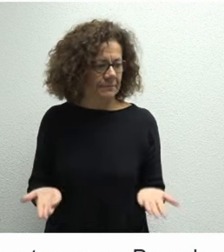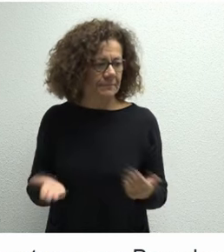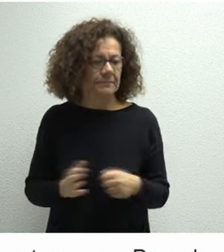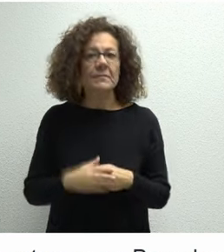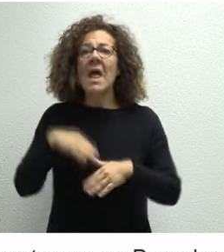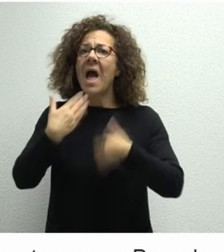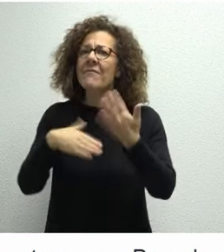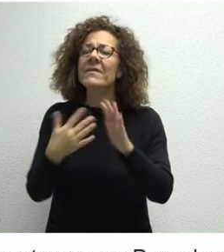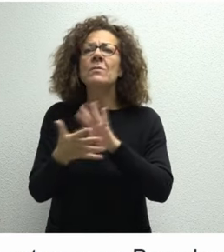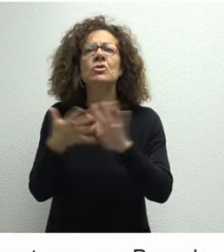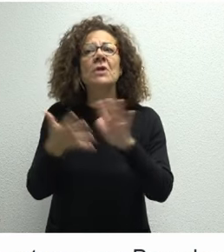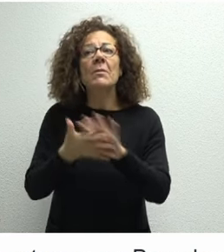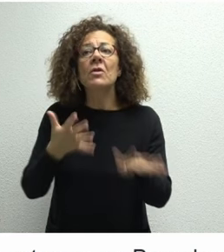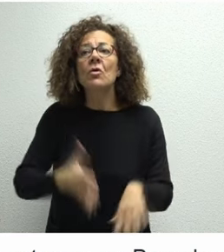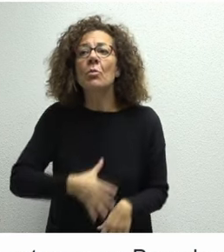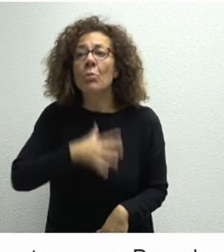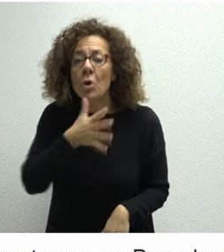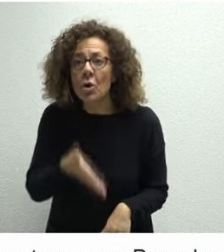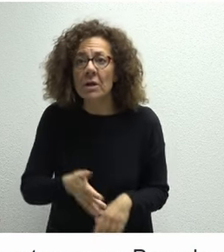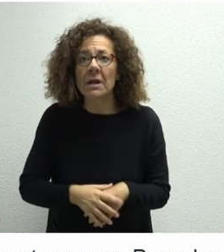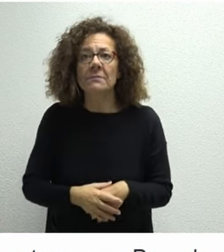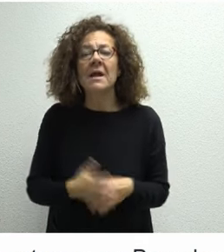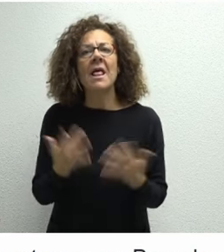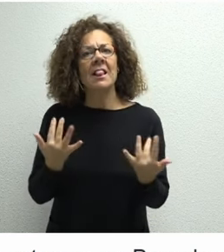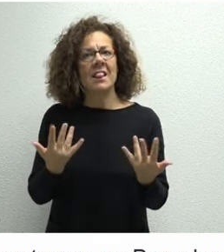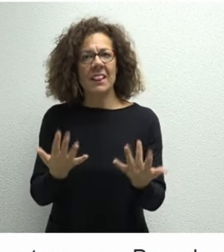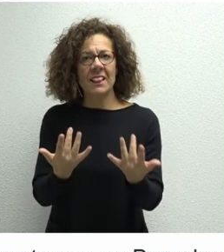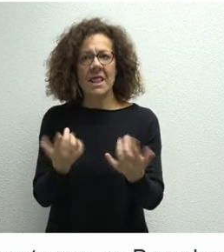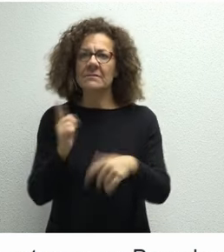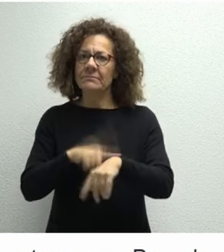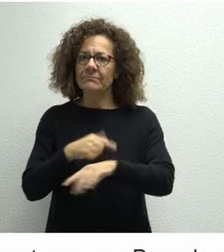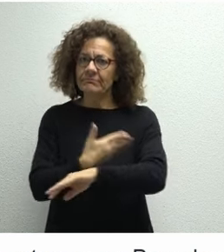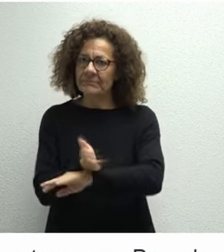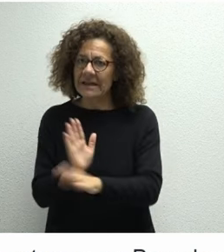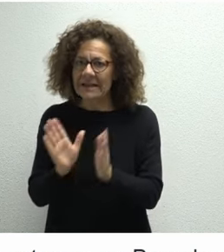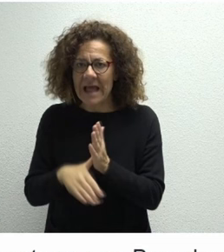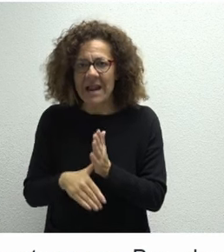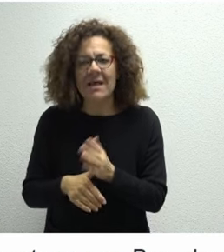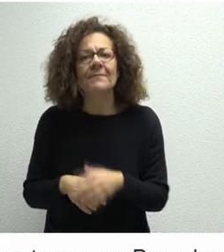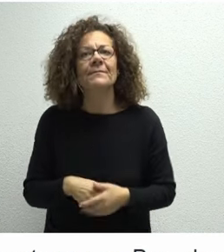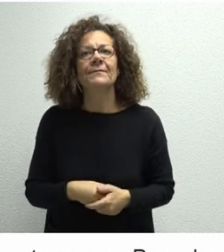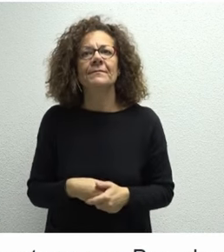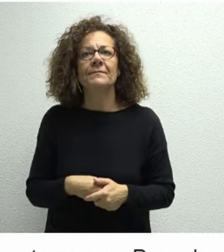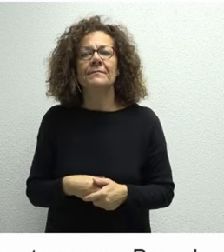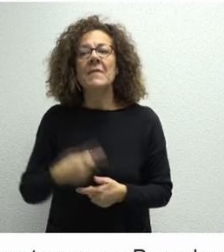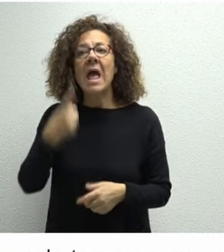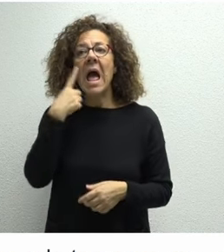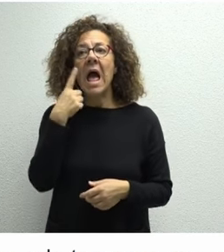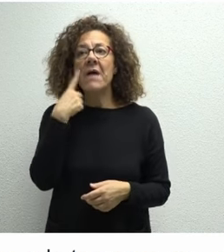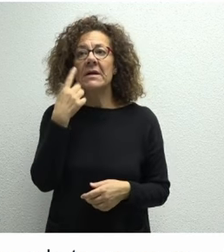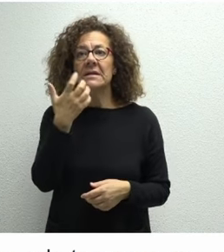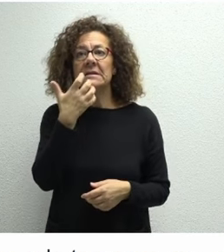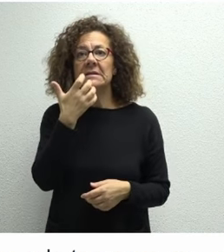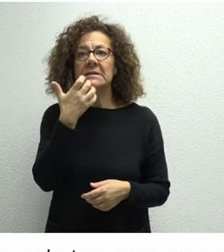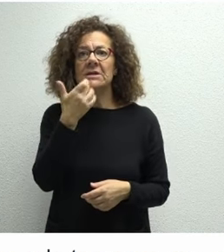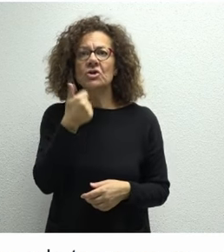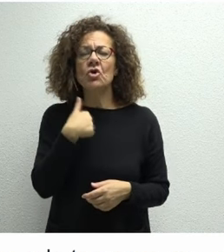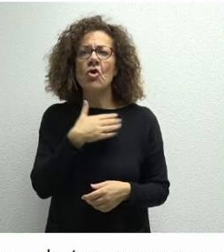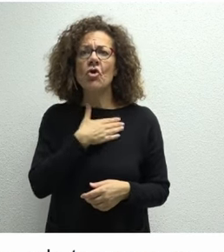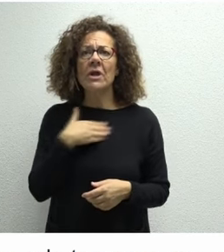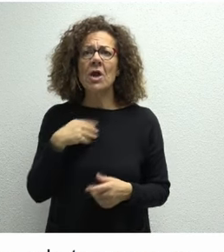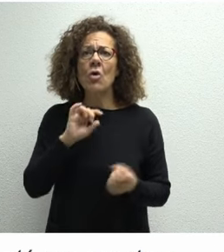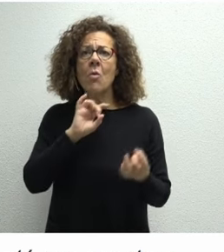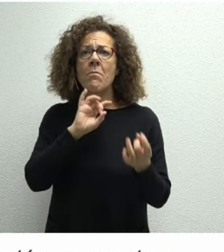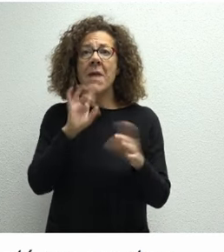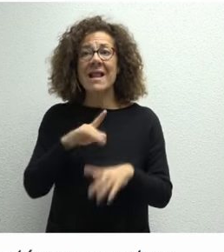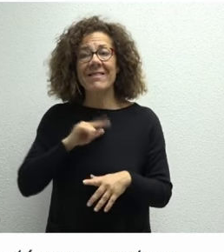avanzamos rápido vale porque tenemos que aligerar vamos con un poquito de retraso vamos a ver si me quiero parecer Ramón a ti pero